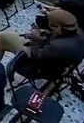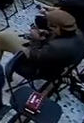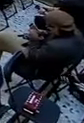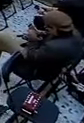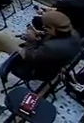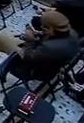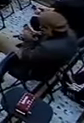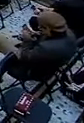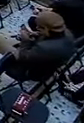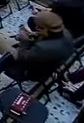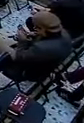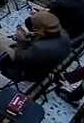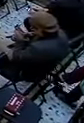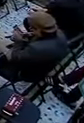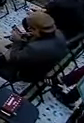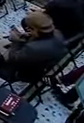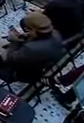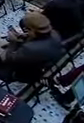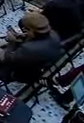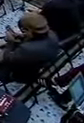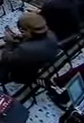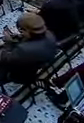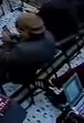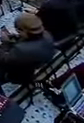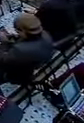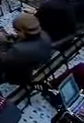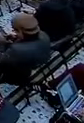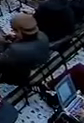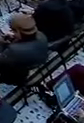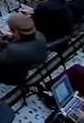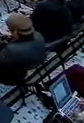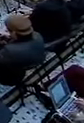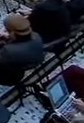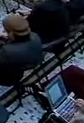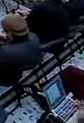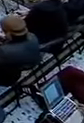las transferencias. No sé si ya quedó solucionado y